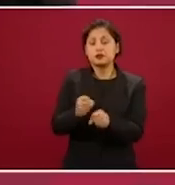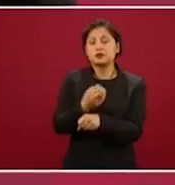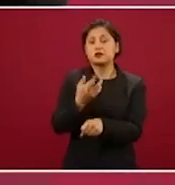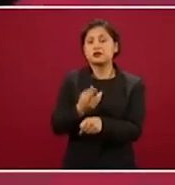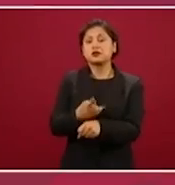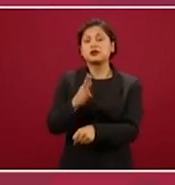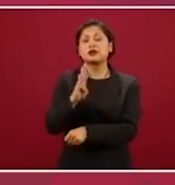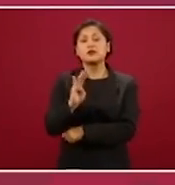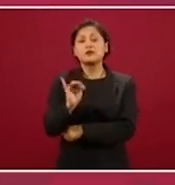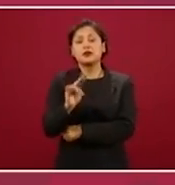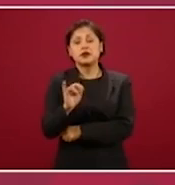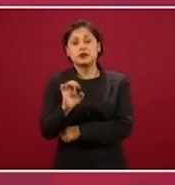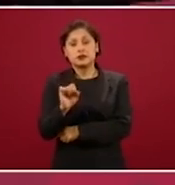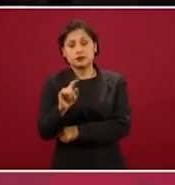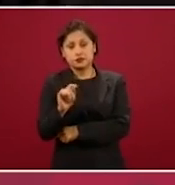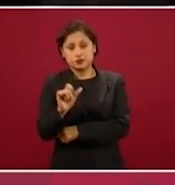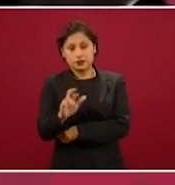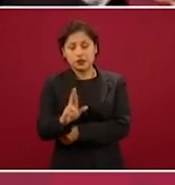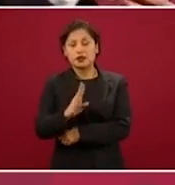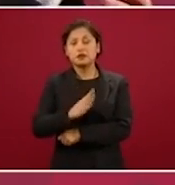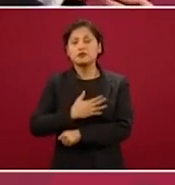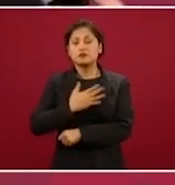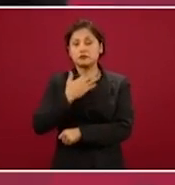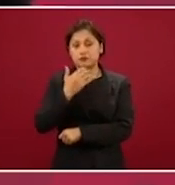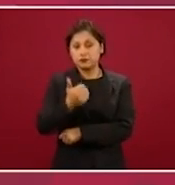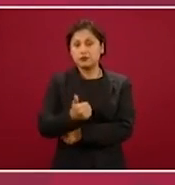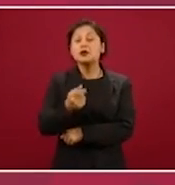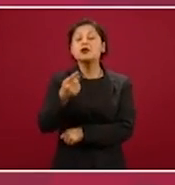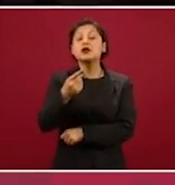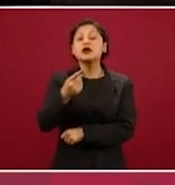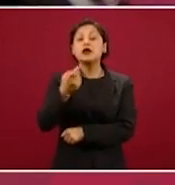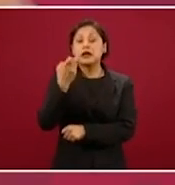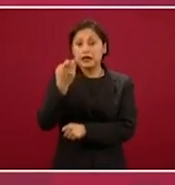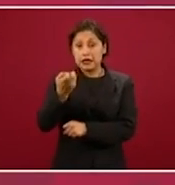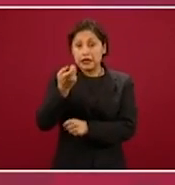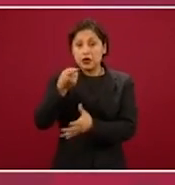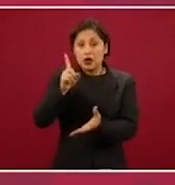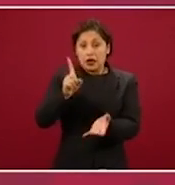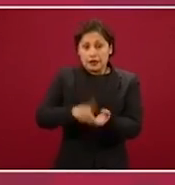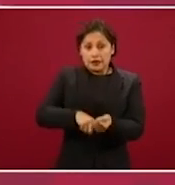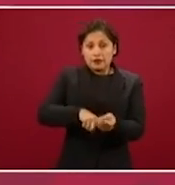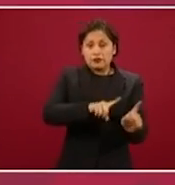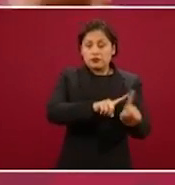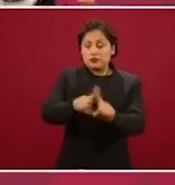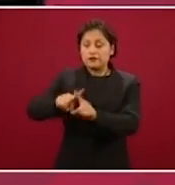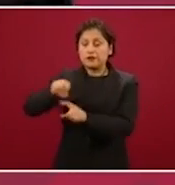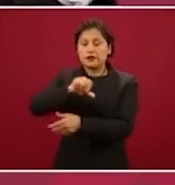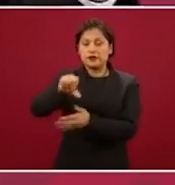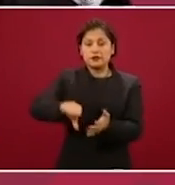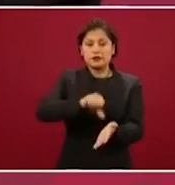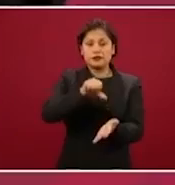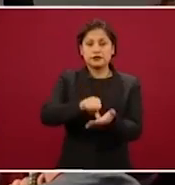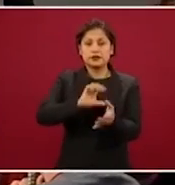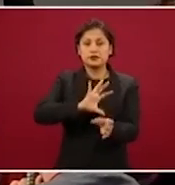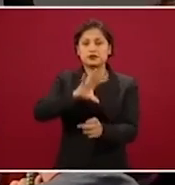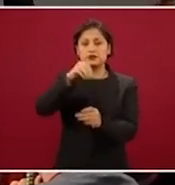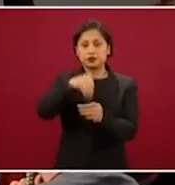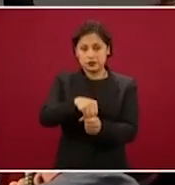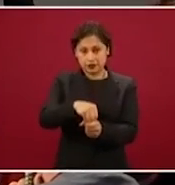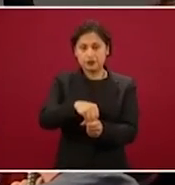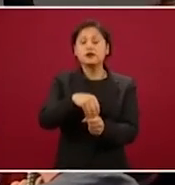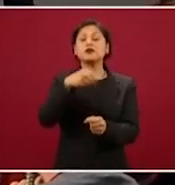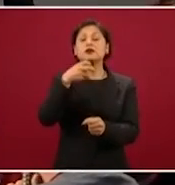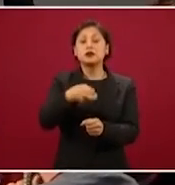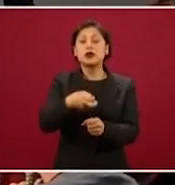es tener este instrumento en los centros integradores lo más cerca posible a la